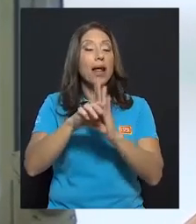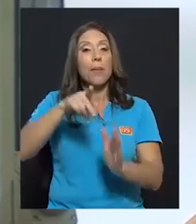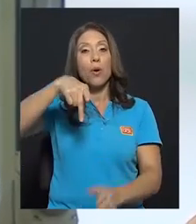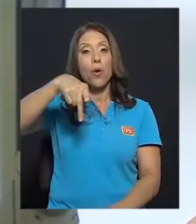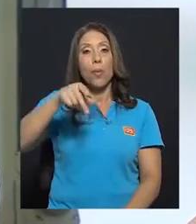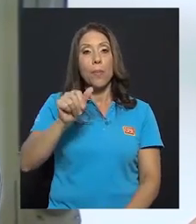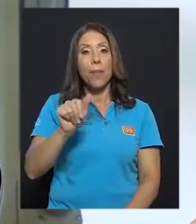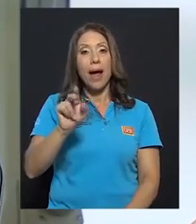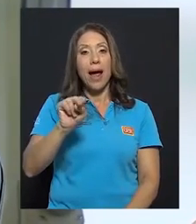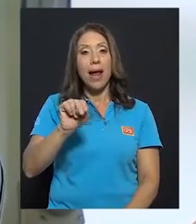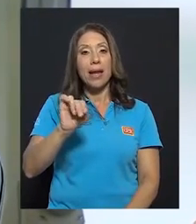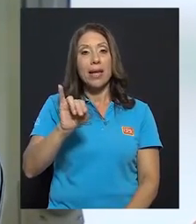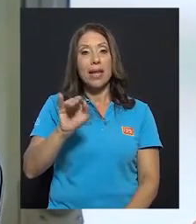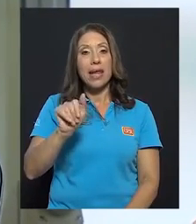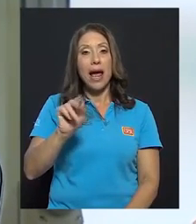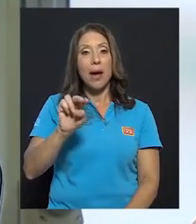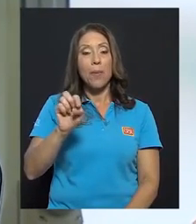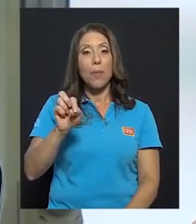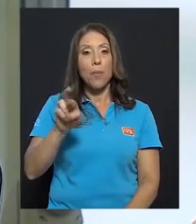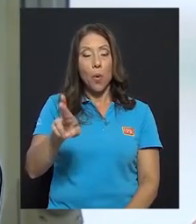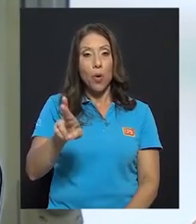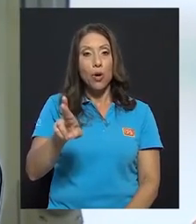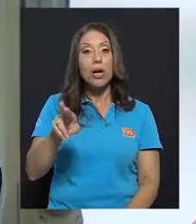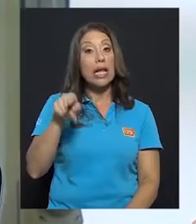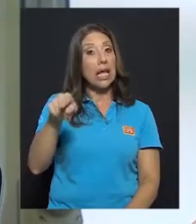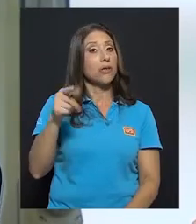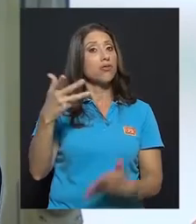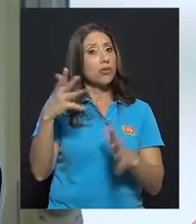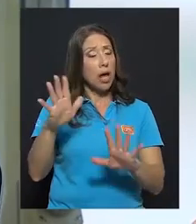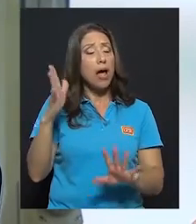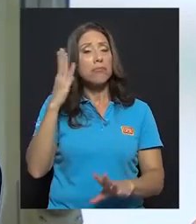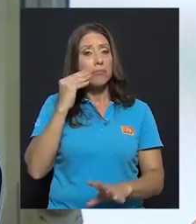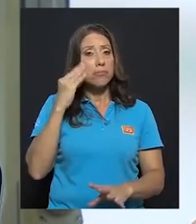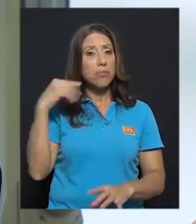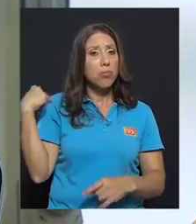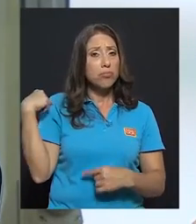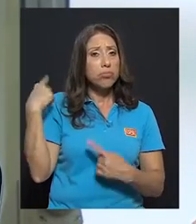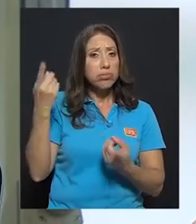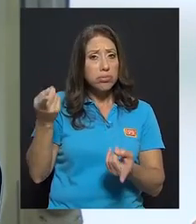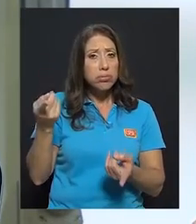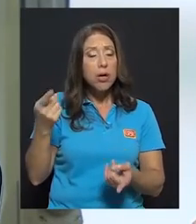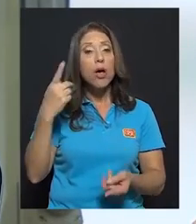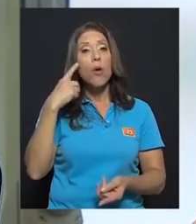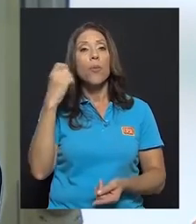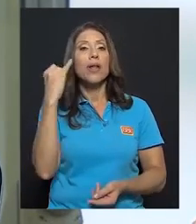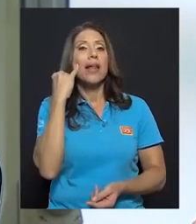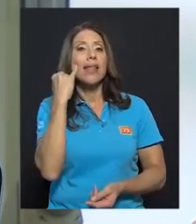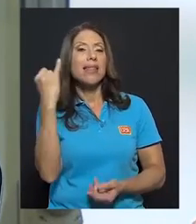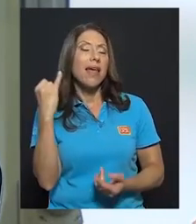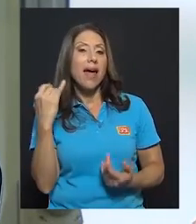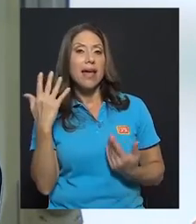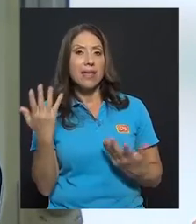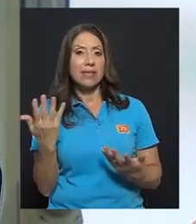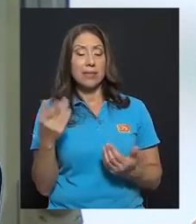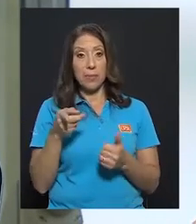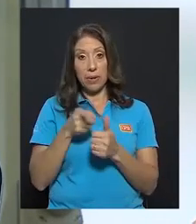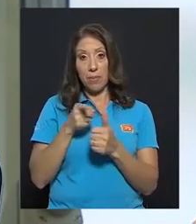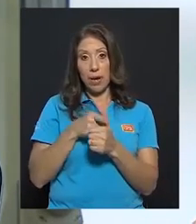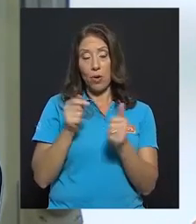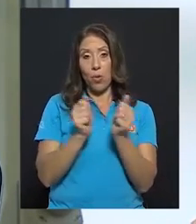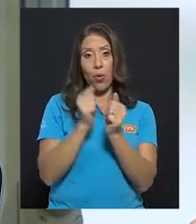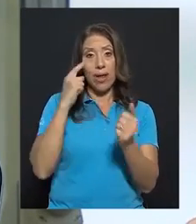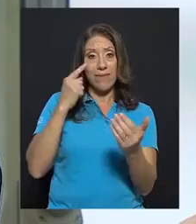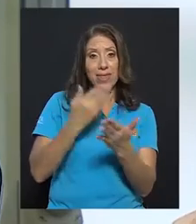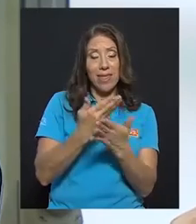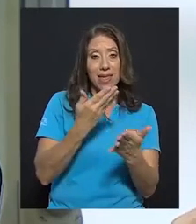Amor, que desde luego son instancias que tienen gran experiencia en la temática porque de una u otra manera la idea es alimentarlo primero con